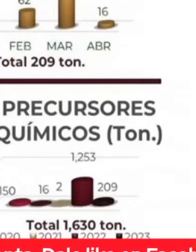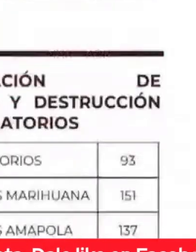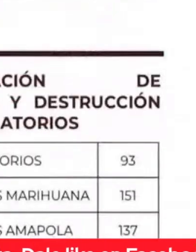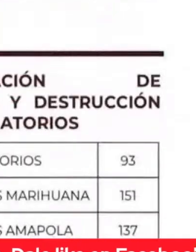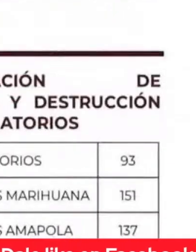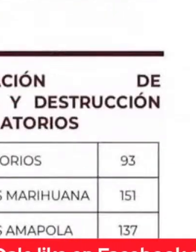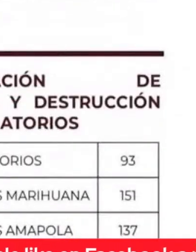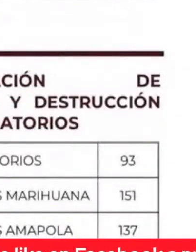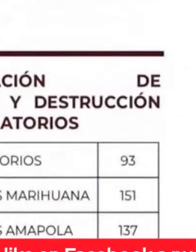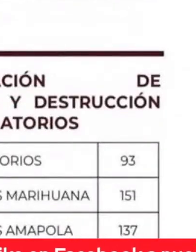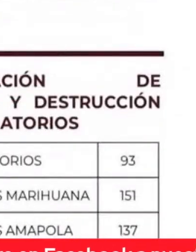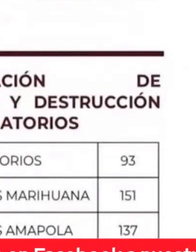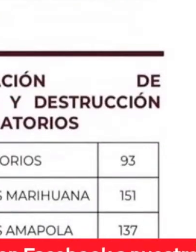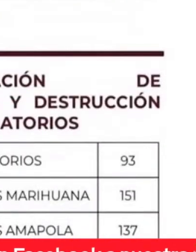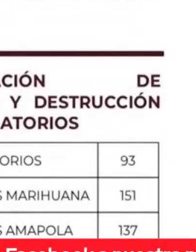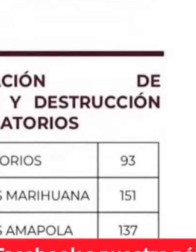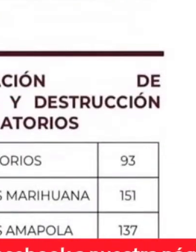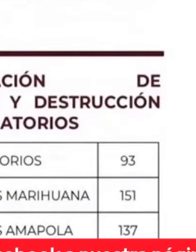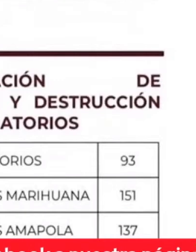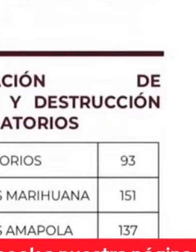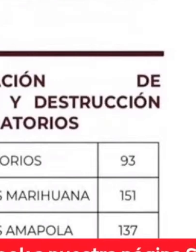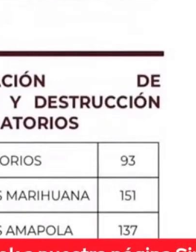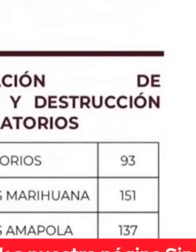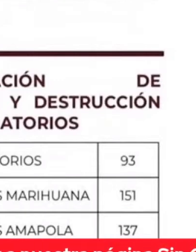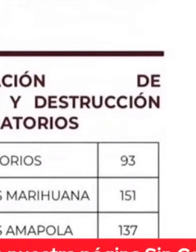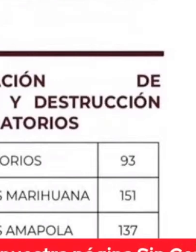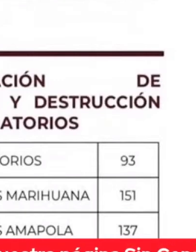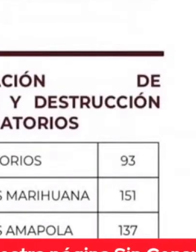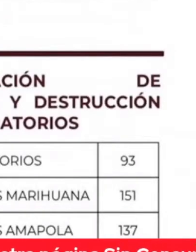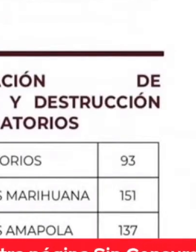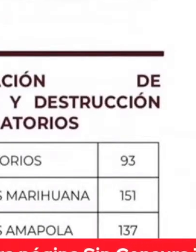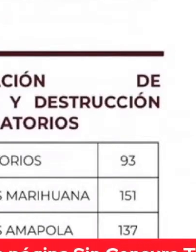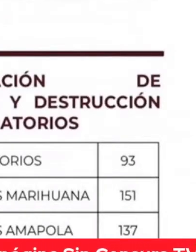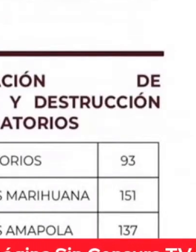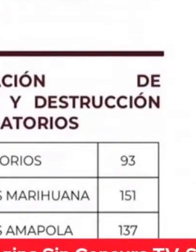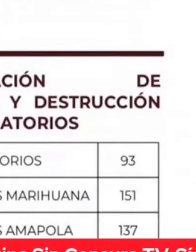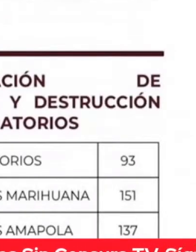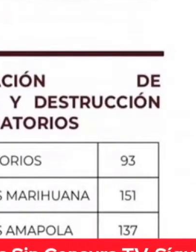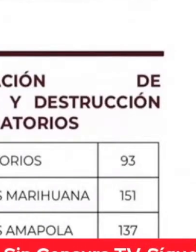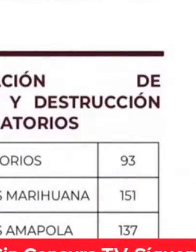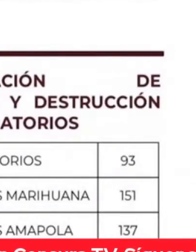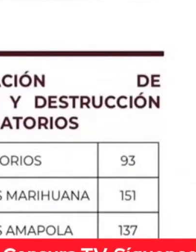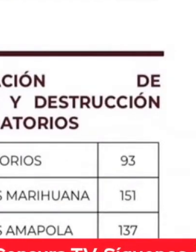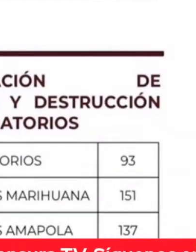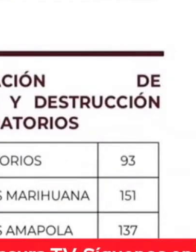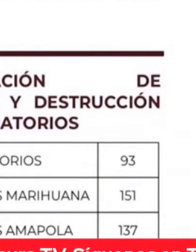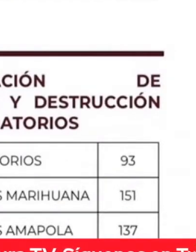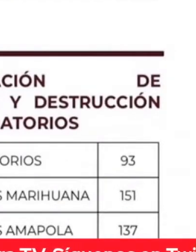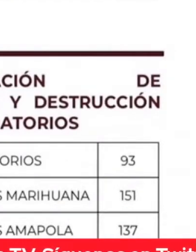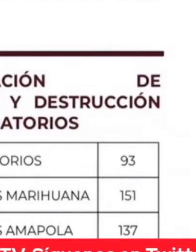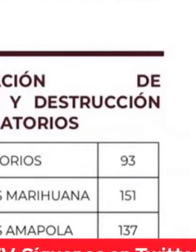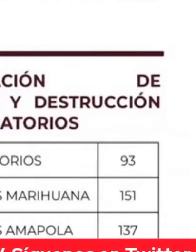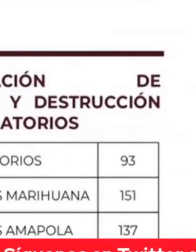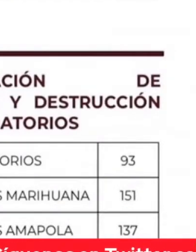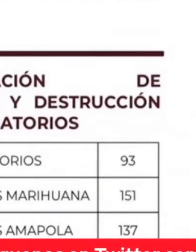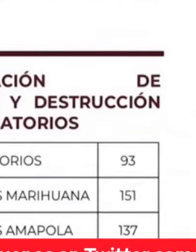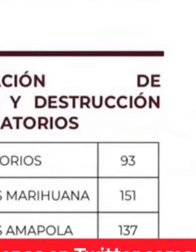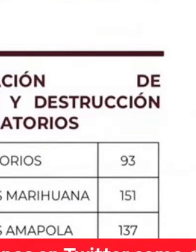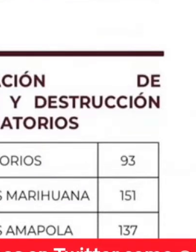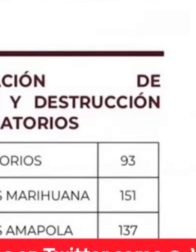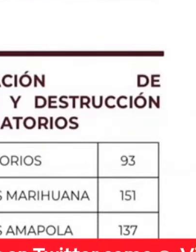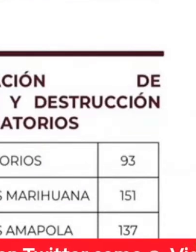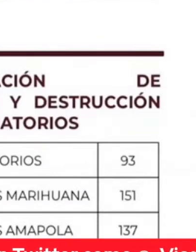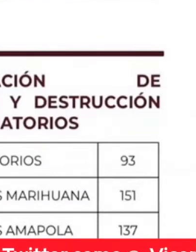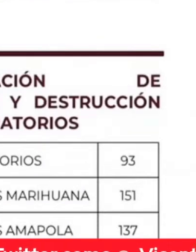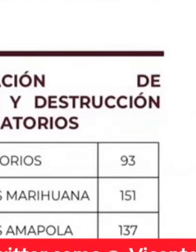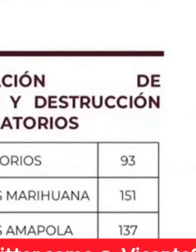rescate salvadora de la vida humana en la mar donde hay desplegado dos mil ochocientos personas entre defensa y Marina en lo